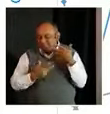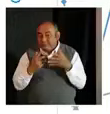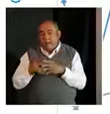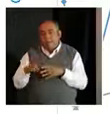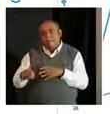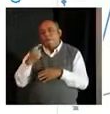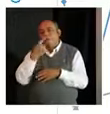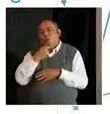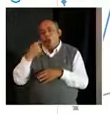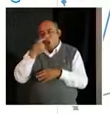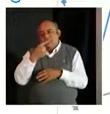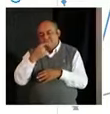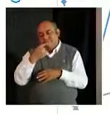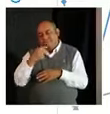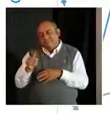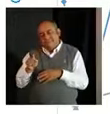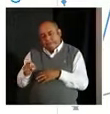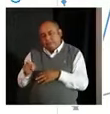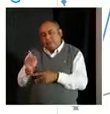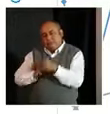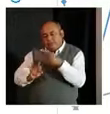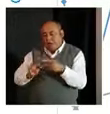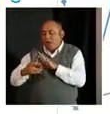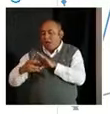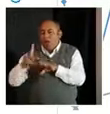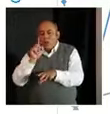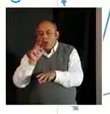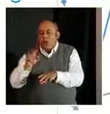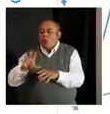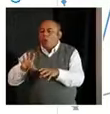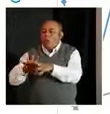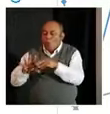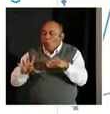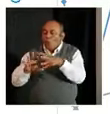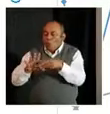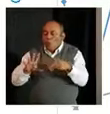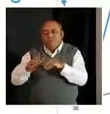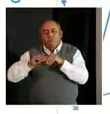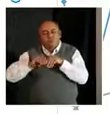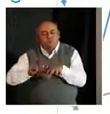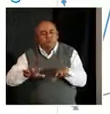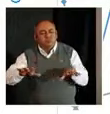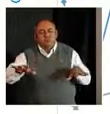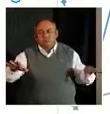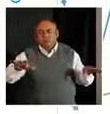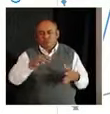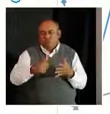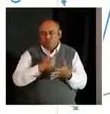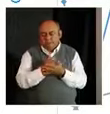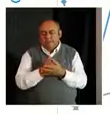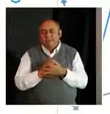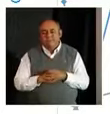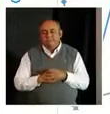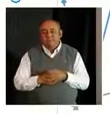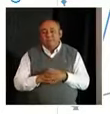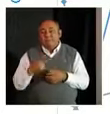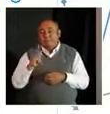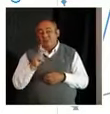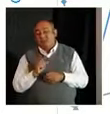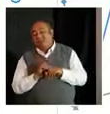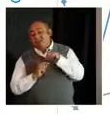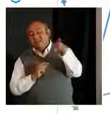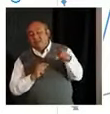Boca para que no nos viéramos muy afectados. Sin embargo, la presa Cerro Prieto, pues sí vemos altibajos